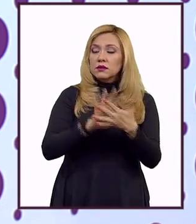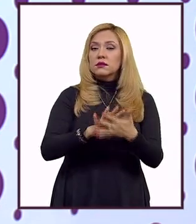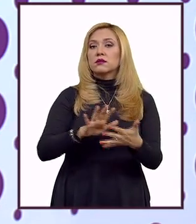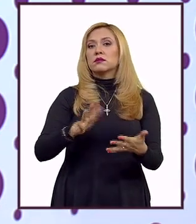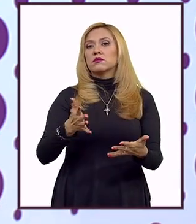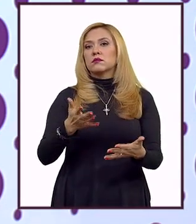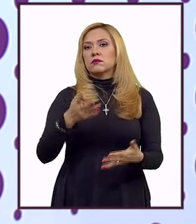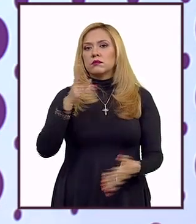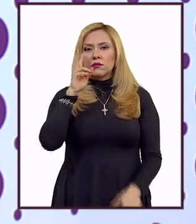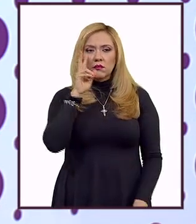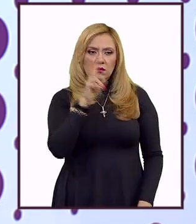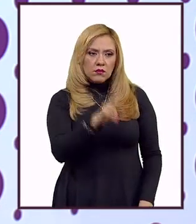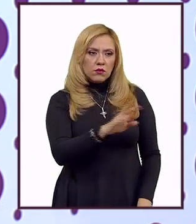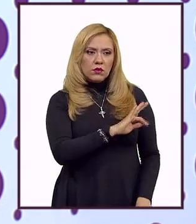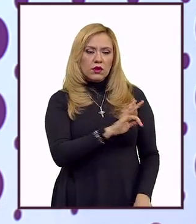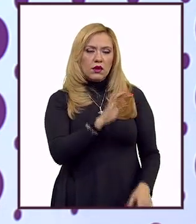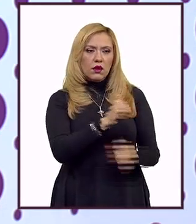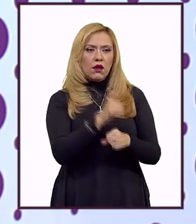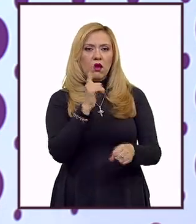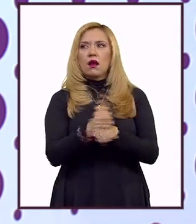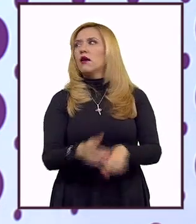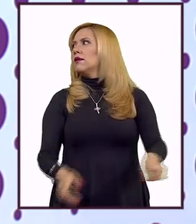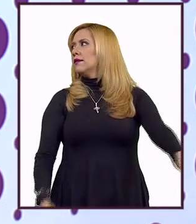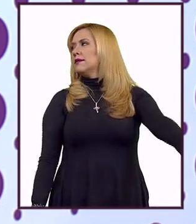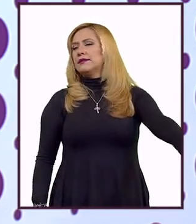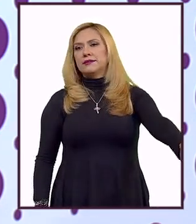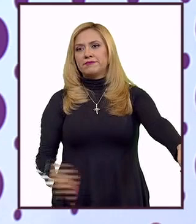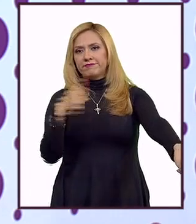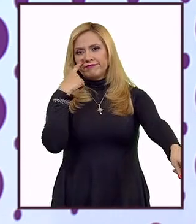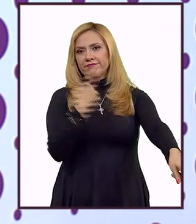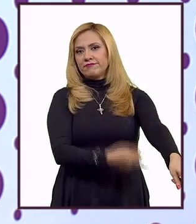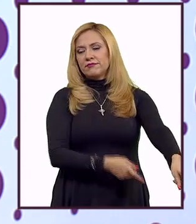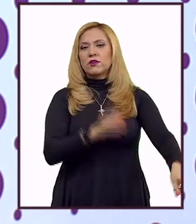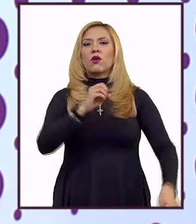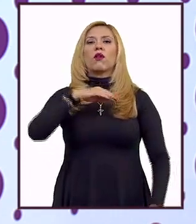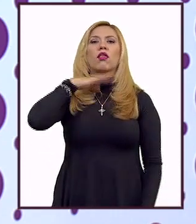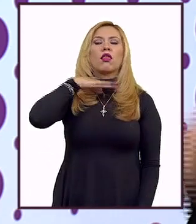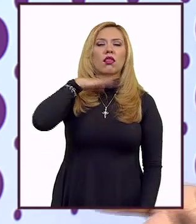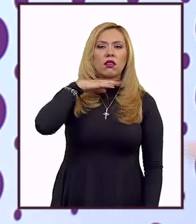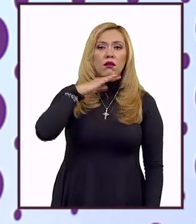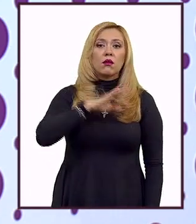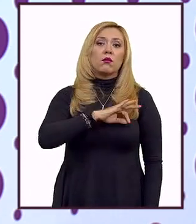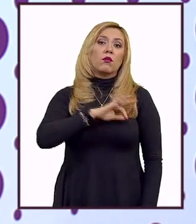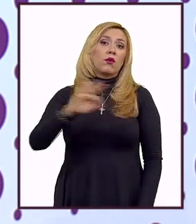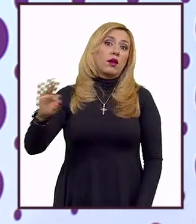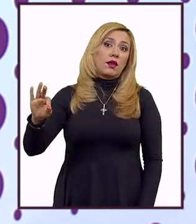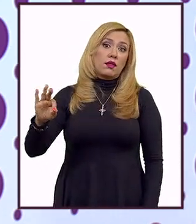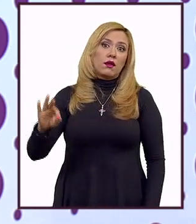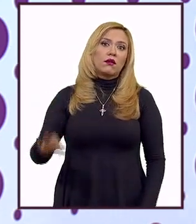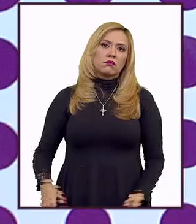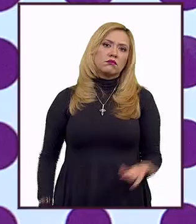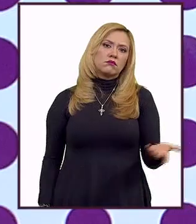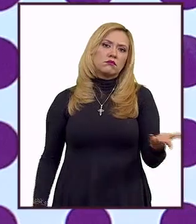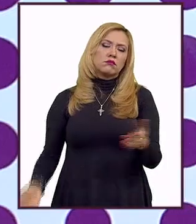vislumbrar si se están ejerciendo cuestiones de actos u omisiones que pueden incurrir en